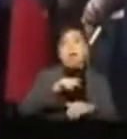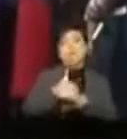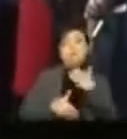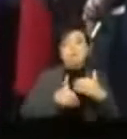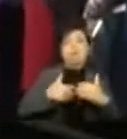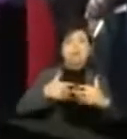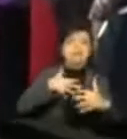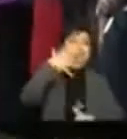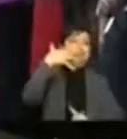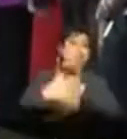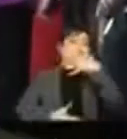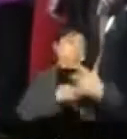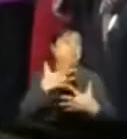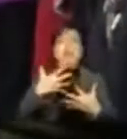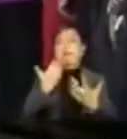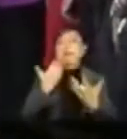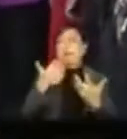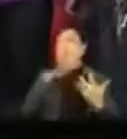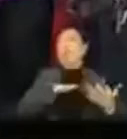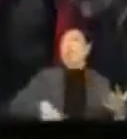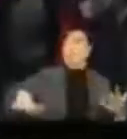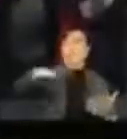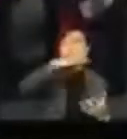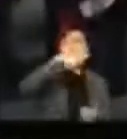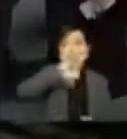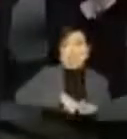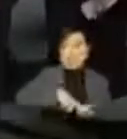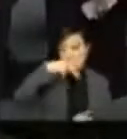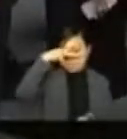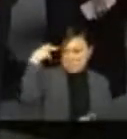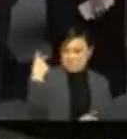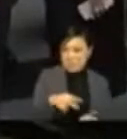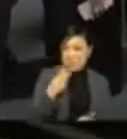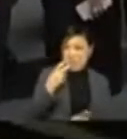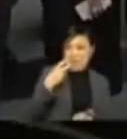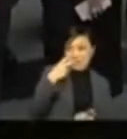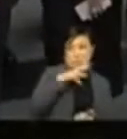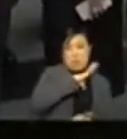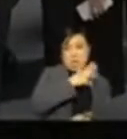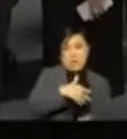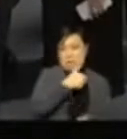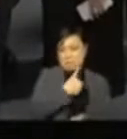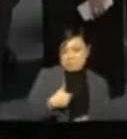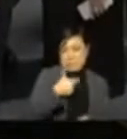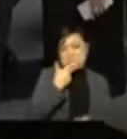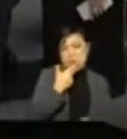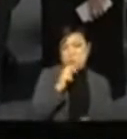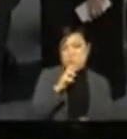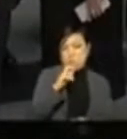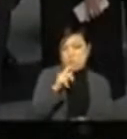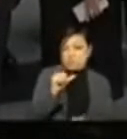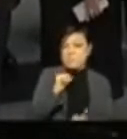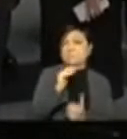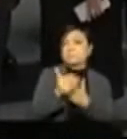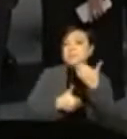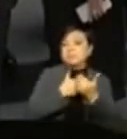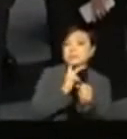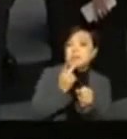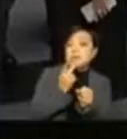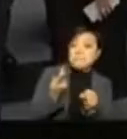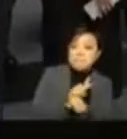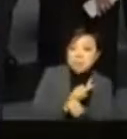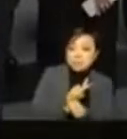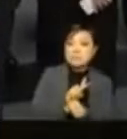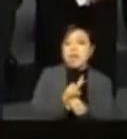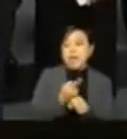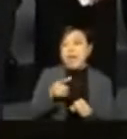Y fue gracias a Comisión Federal de Electricidad que se reanudó muy pronto el servicio en los estados norteños. Y tampoco